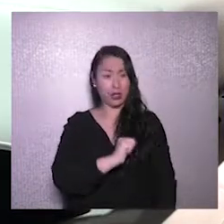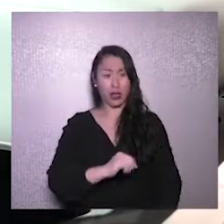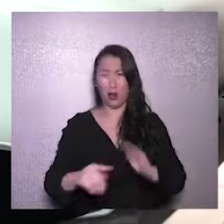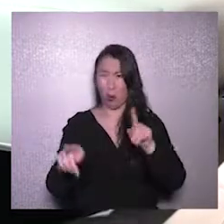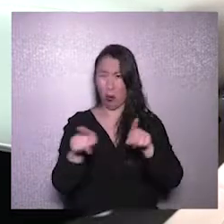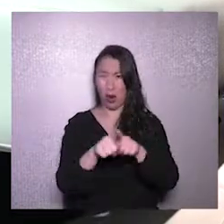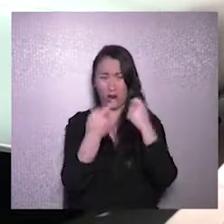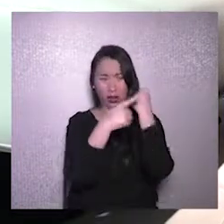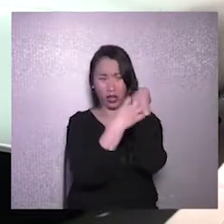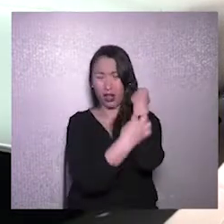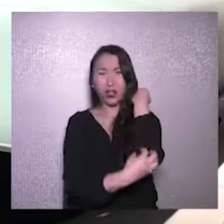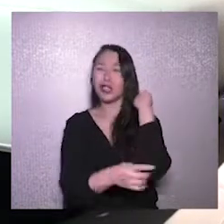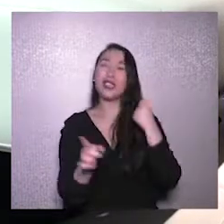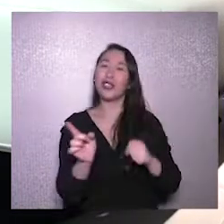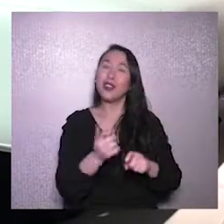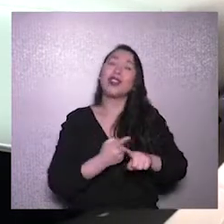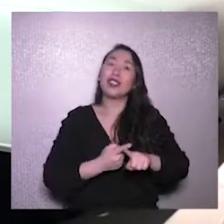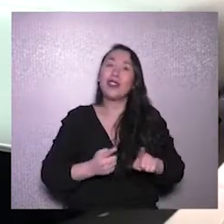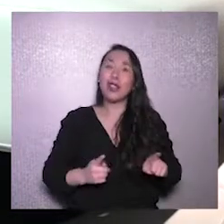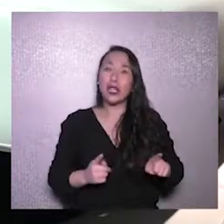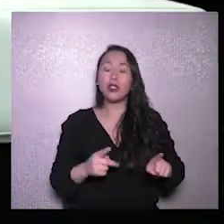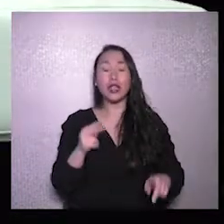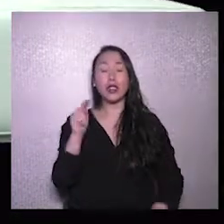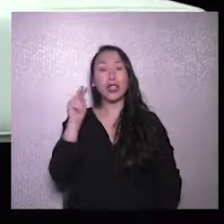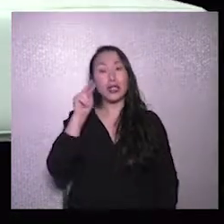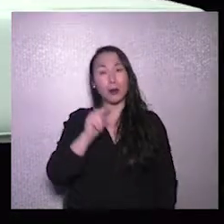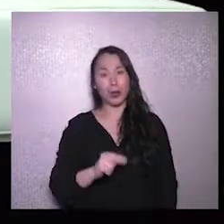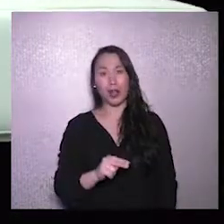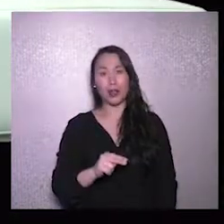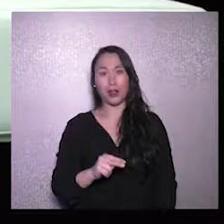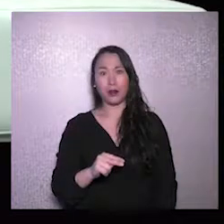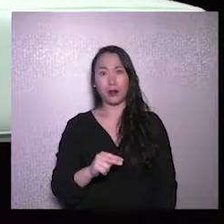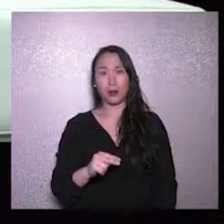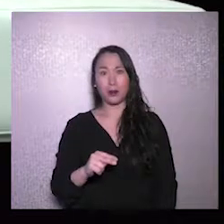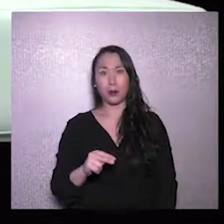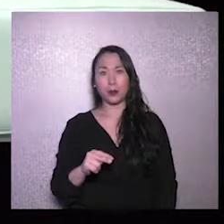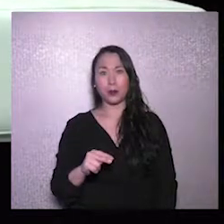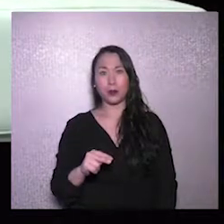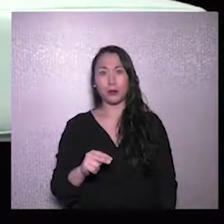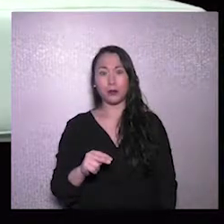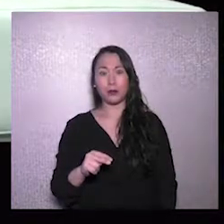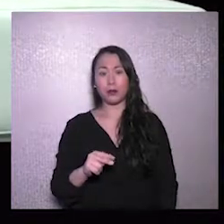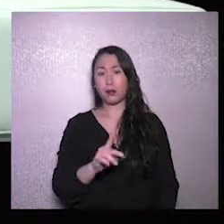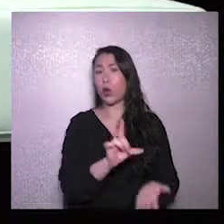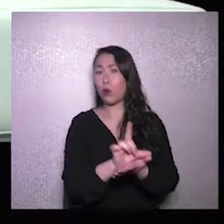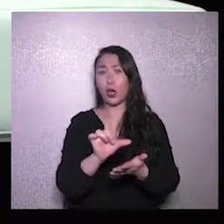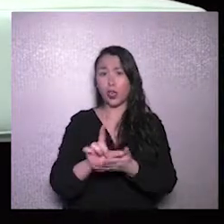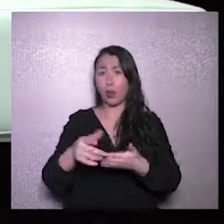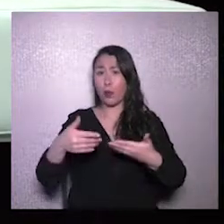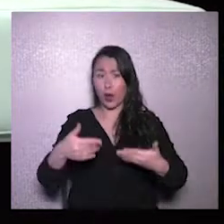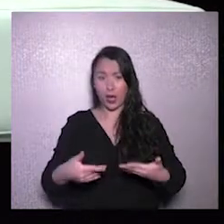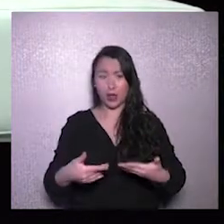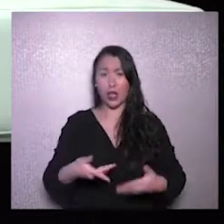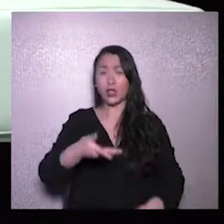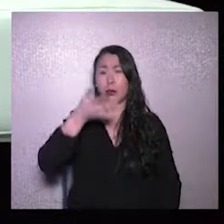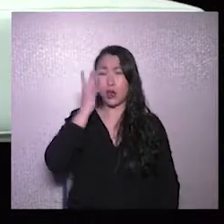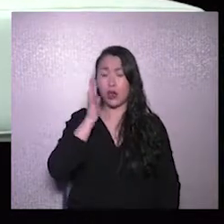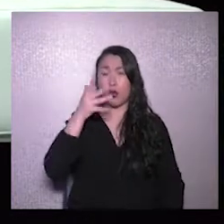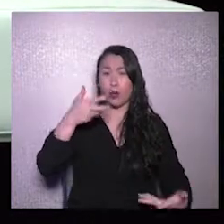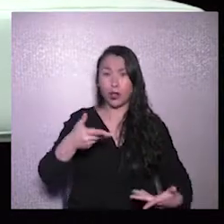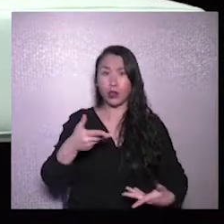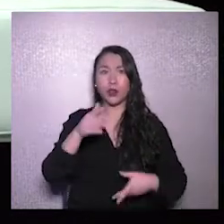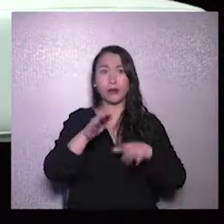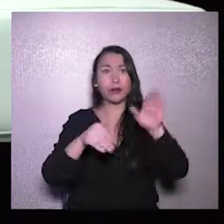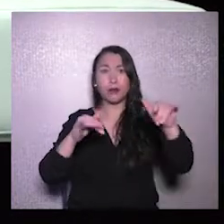en las regiones. Por lo tanto, desde ese punto de vista, escenarios como este, eventos como este, donde se convoca